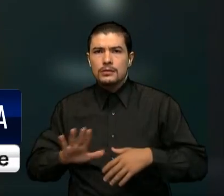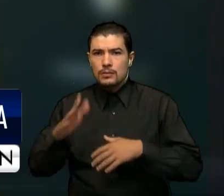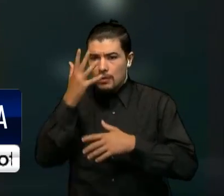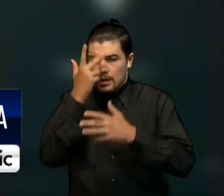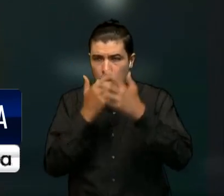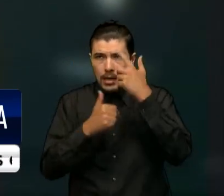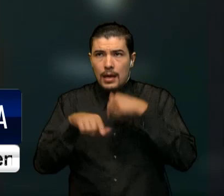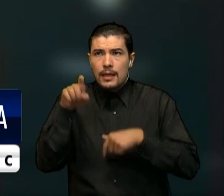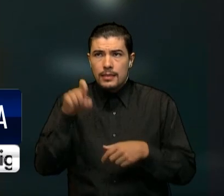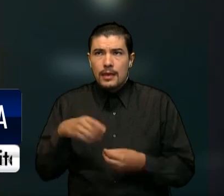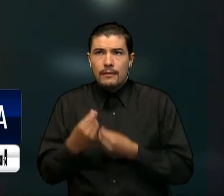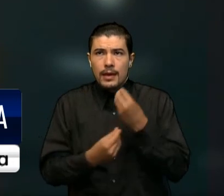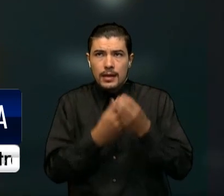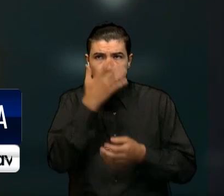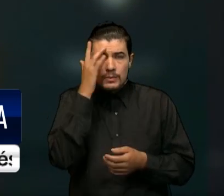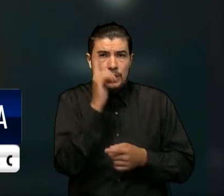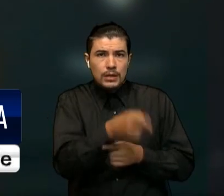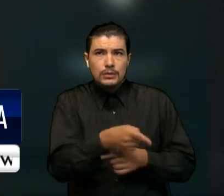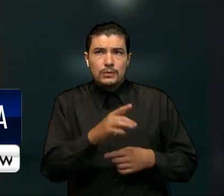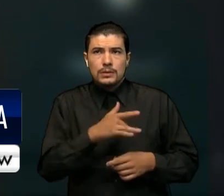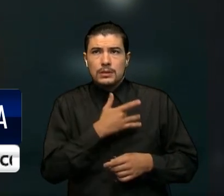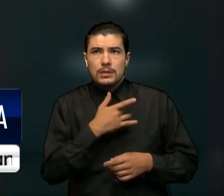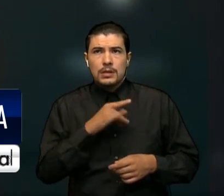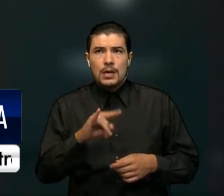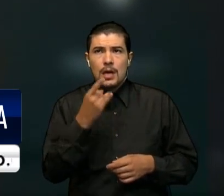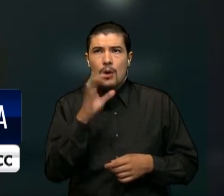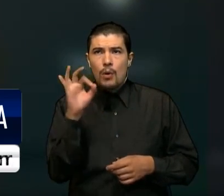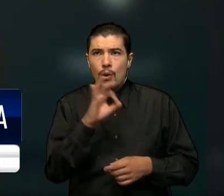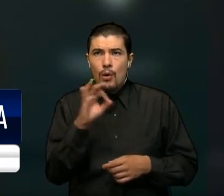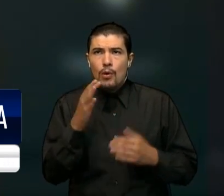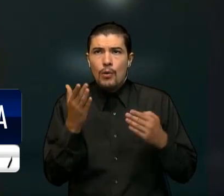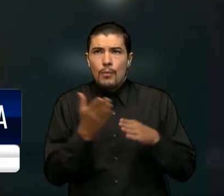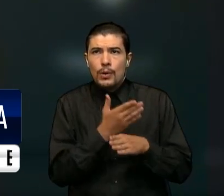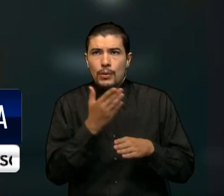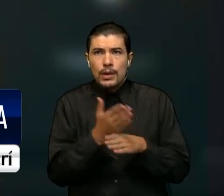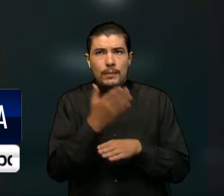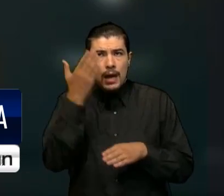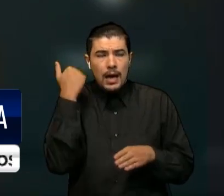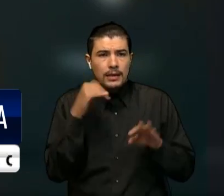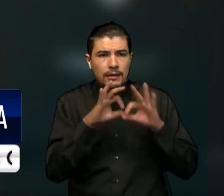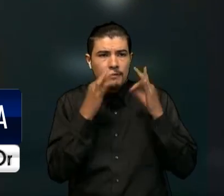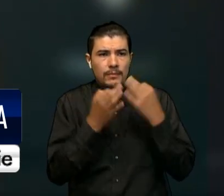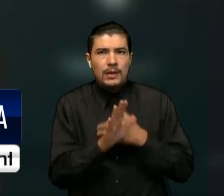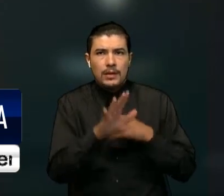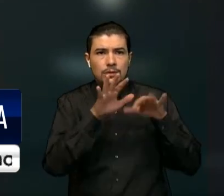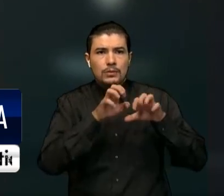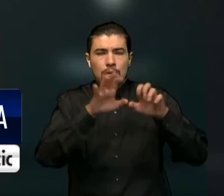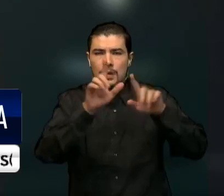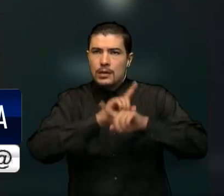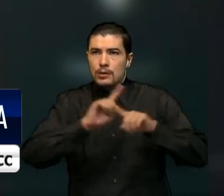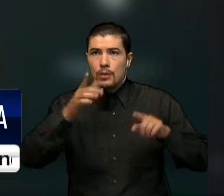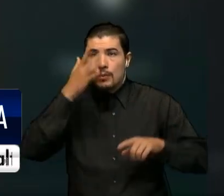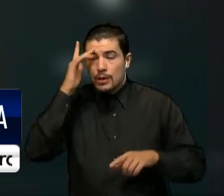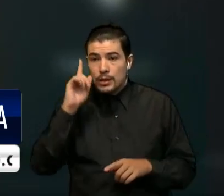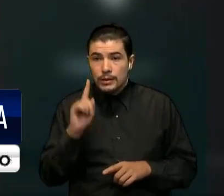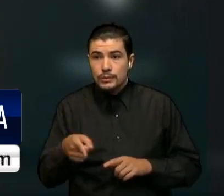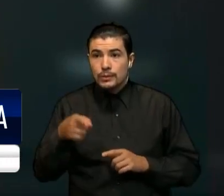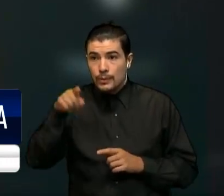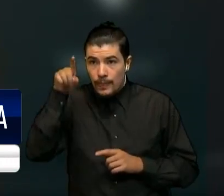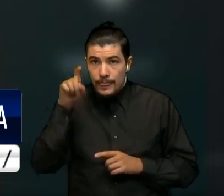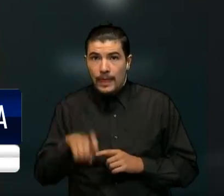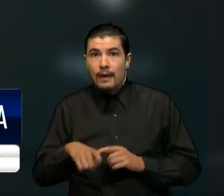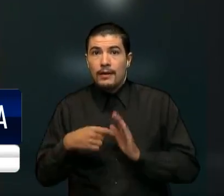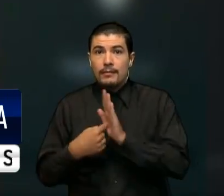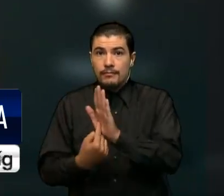deben realizar porque se tenga un síntoma o un antecedente familiar de cáncer sino porque debe convertirse en